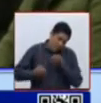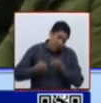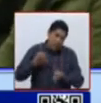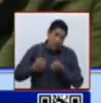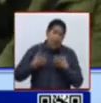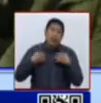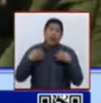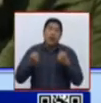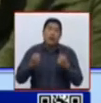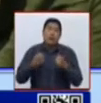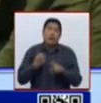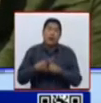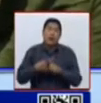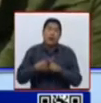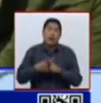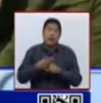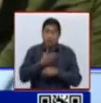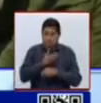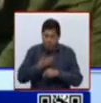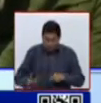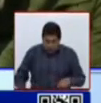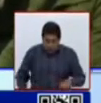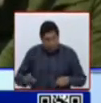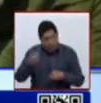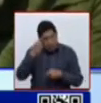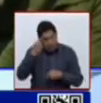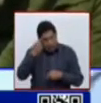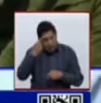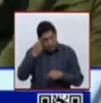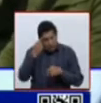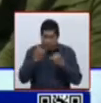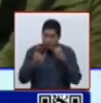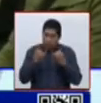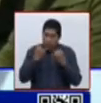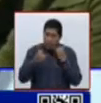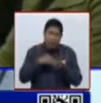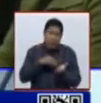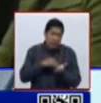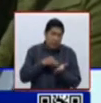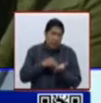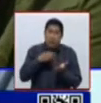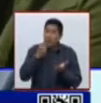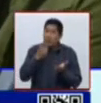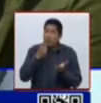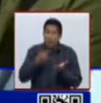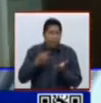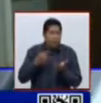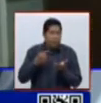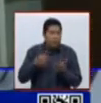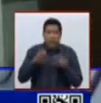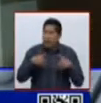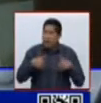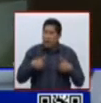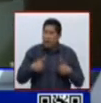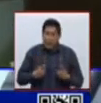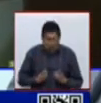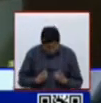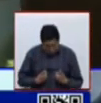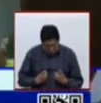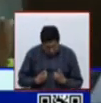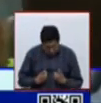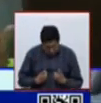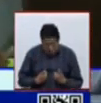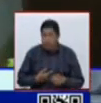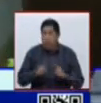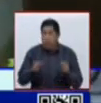la salud de la exmandataria y considerando el informe de la médico que ha señalado que ella estaba cansada, sí, pero